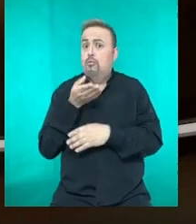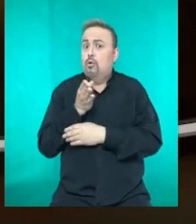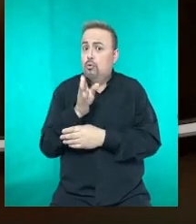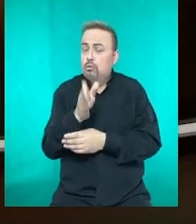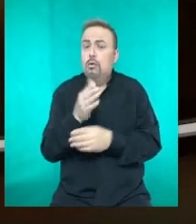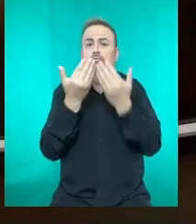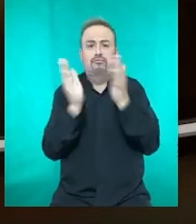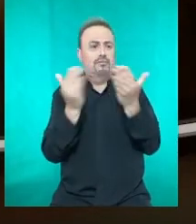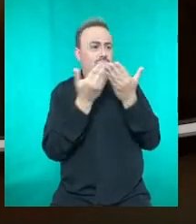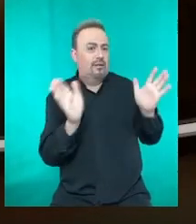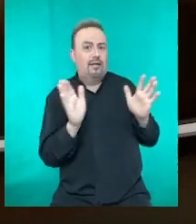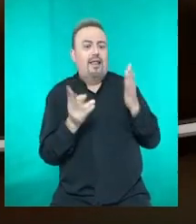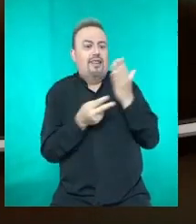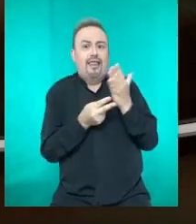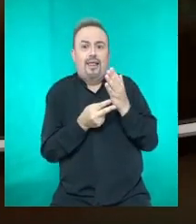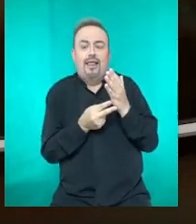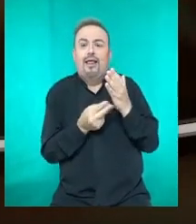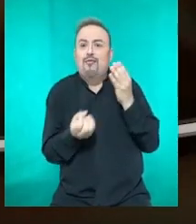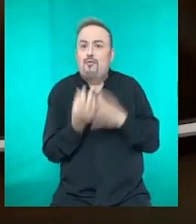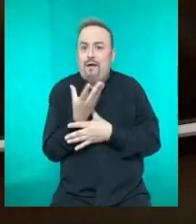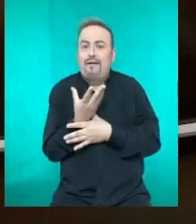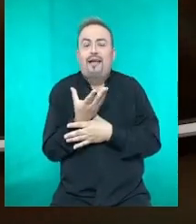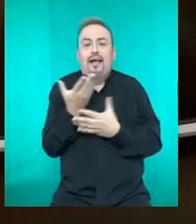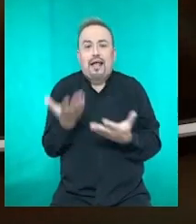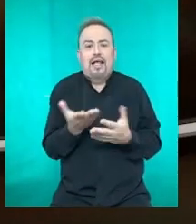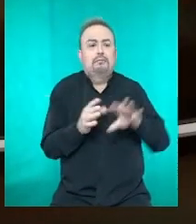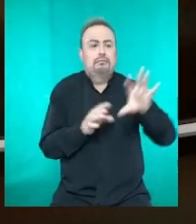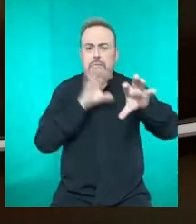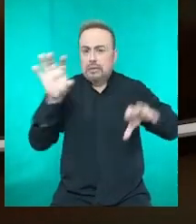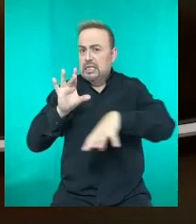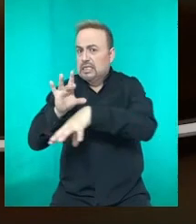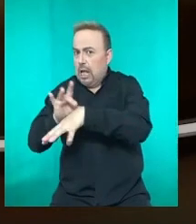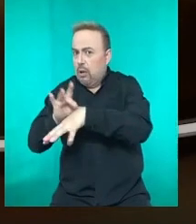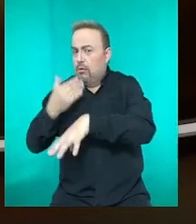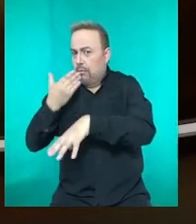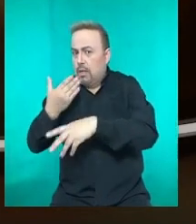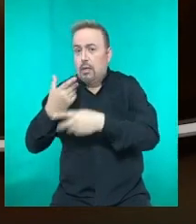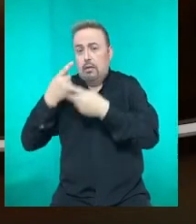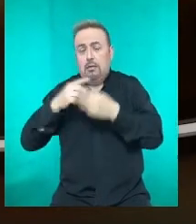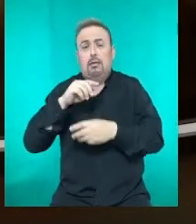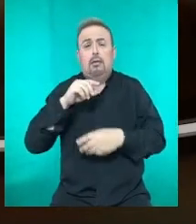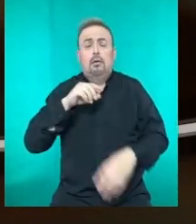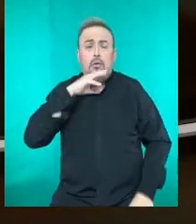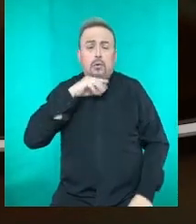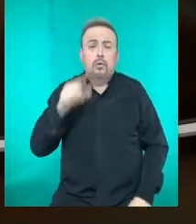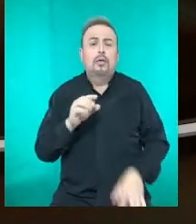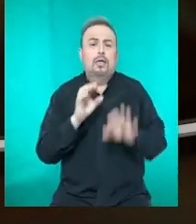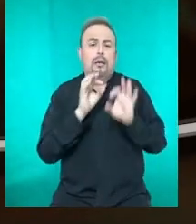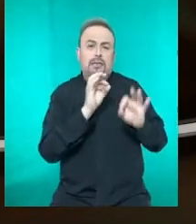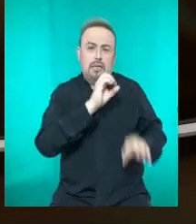siempre abriendo las puertas a nuevas tecnologías en distintas áreas, incluso en el área de salud, las diversas aplicaciones, y en especial en el área